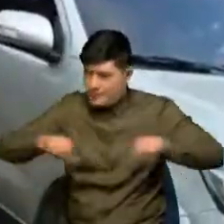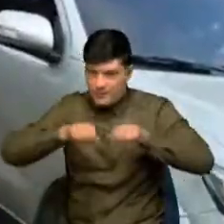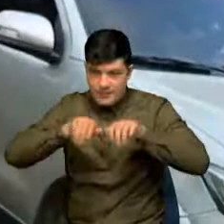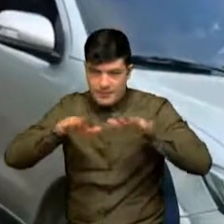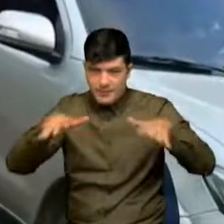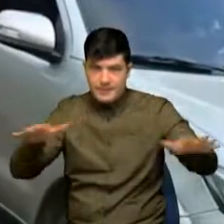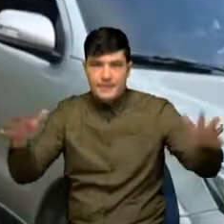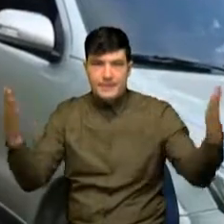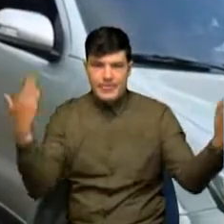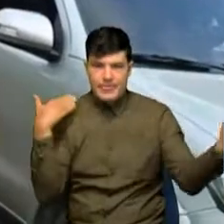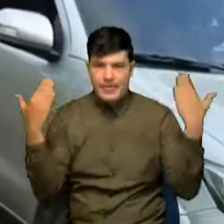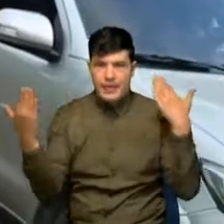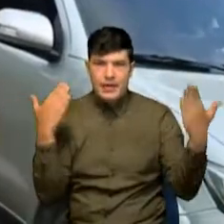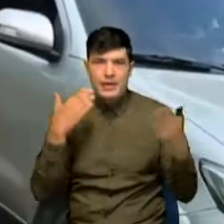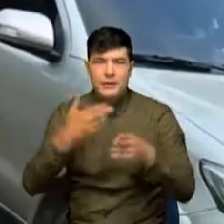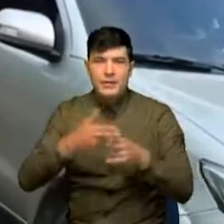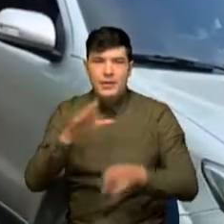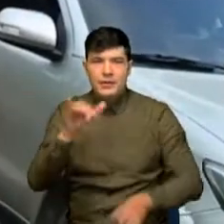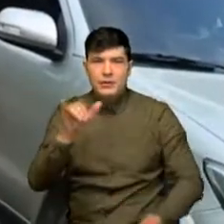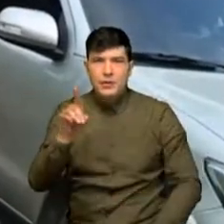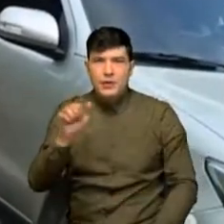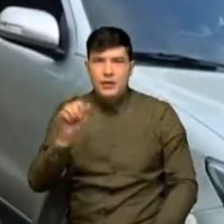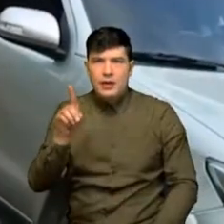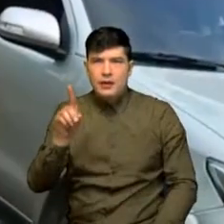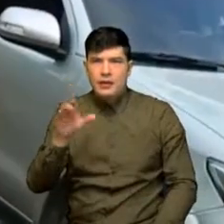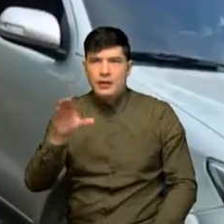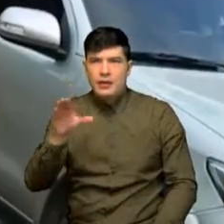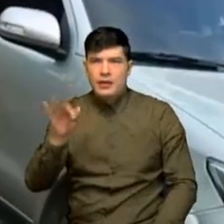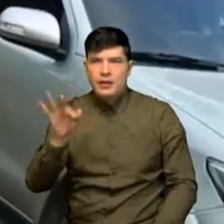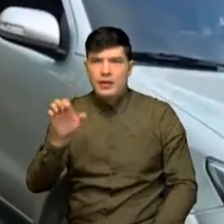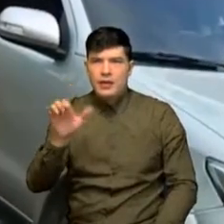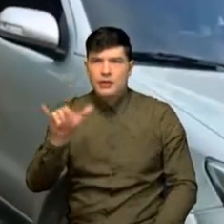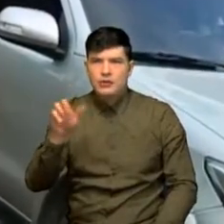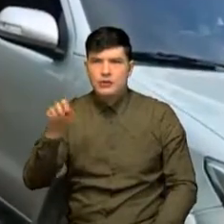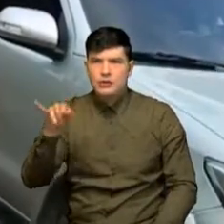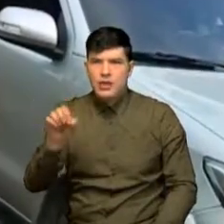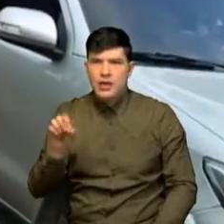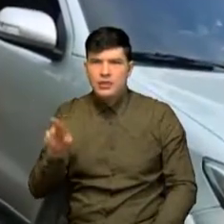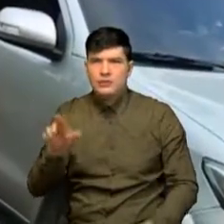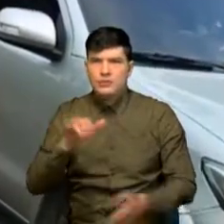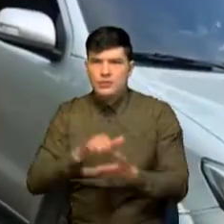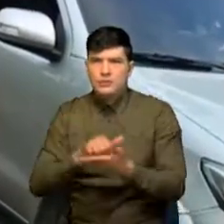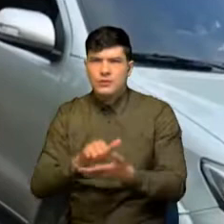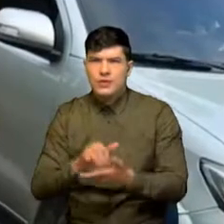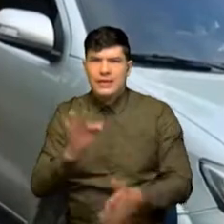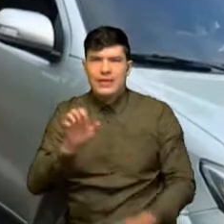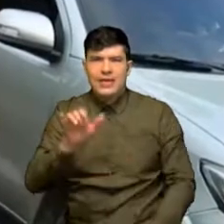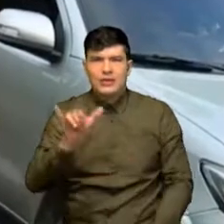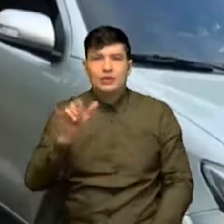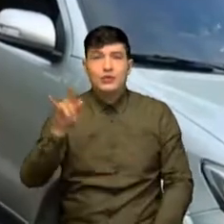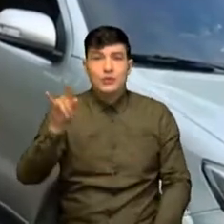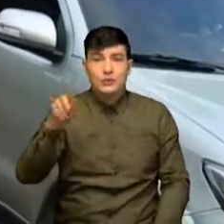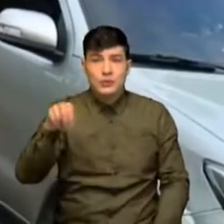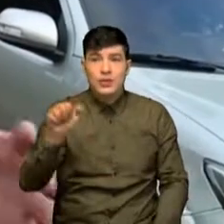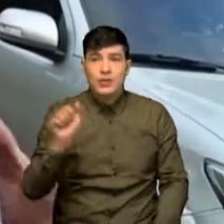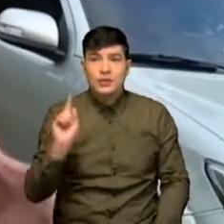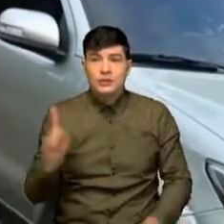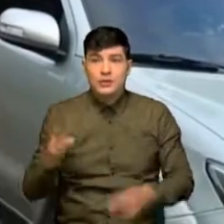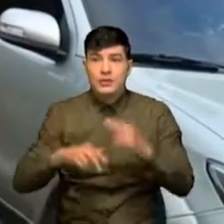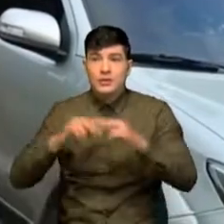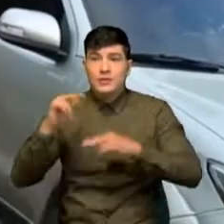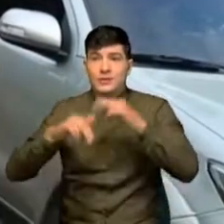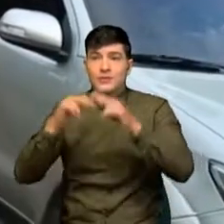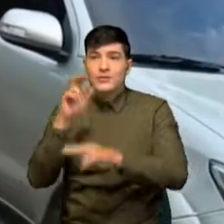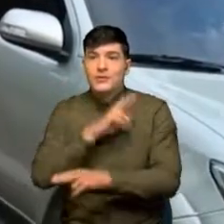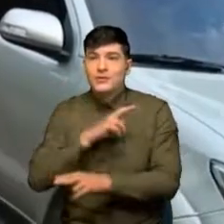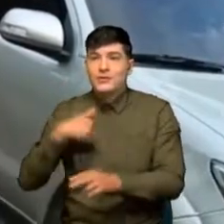Colocamos pues ya el inicio de lo que es el acueducto, la tercera fase del acueducto de Ciudad Telluna, una obra pues que veníamos